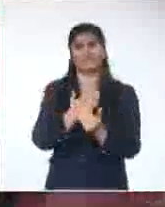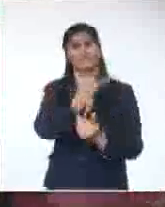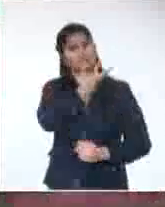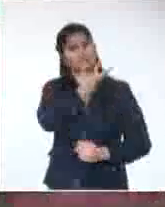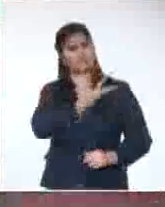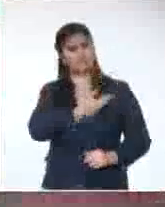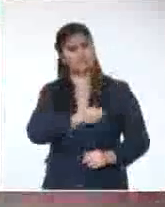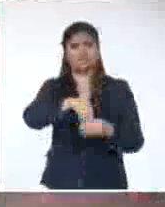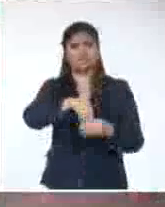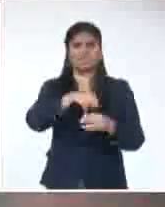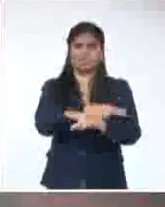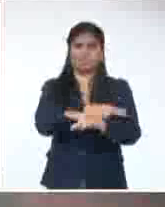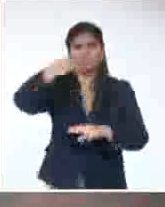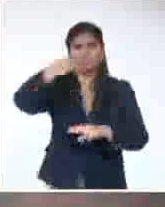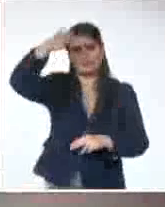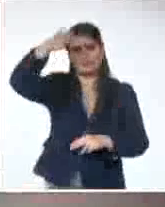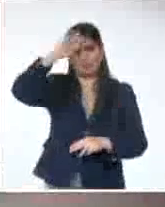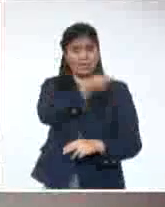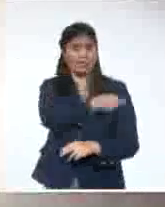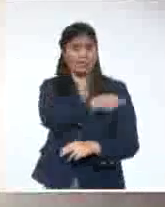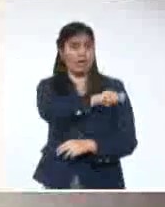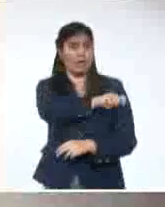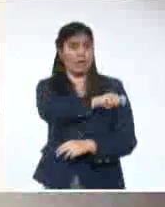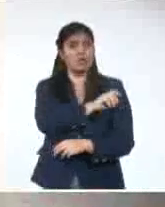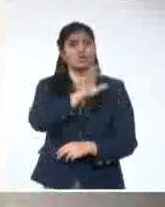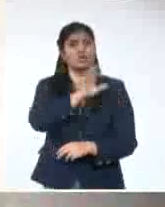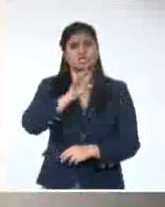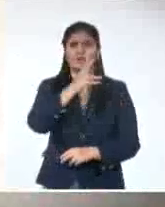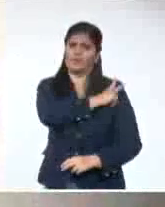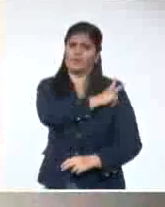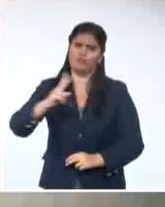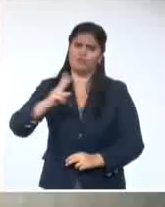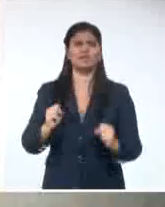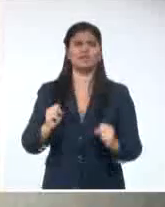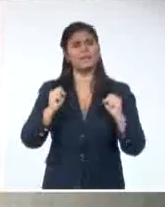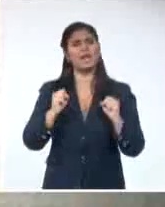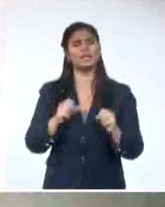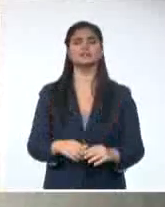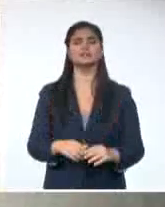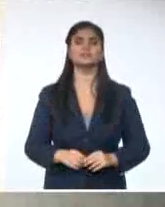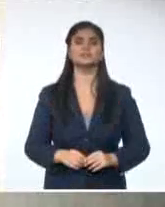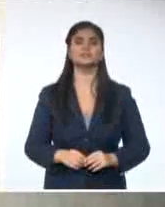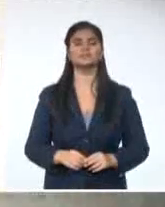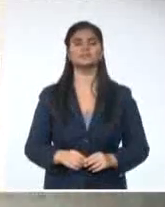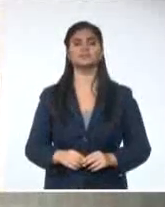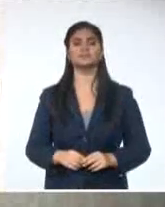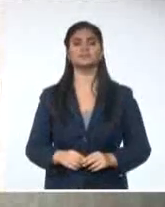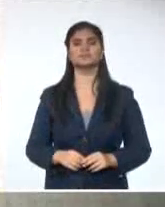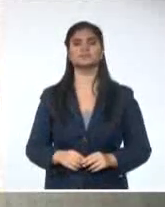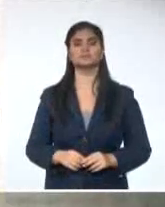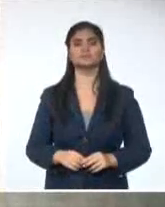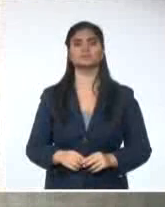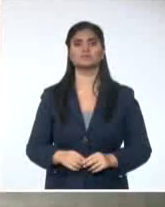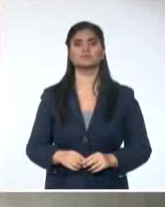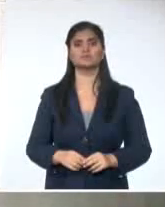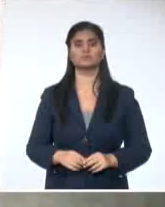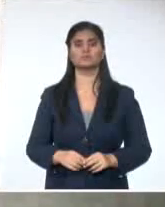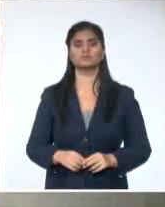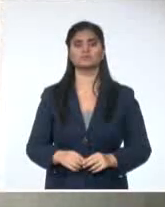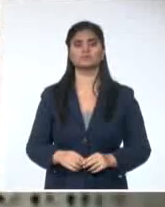la actitud asumida por su pueblo. No tendríamos otra disyuntiva que